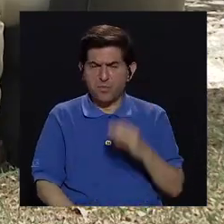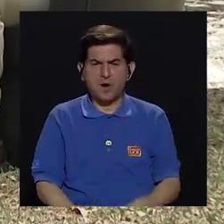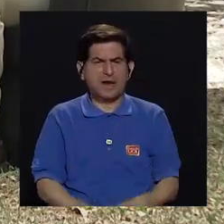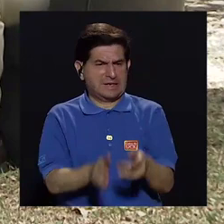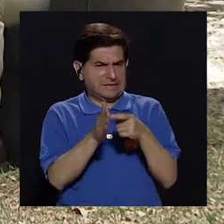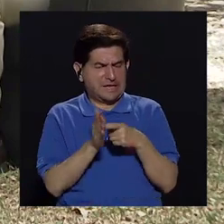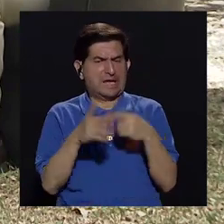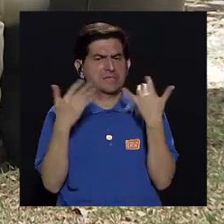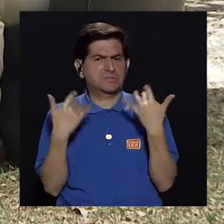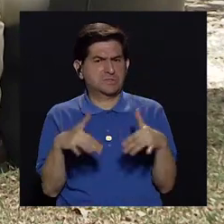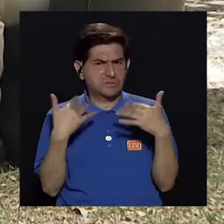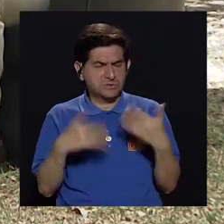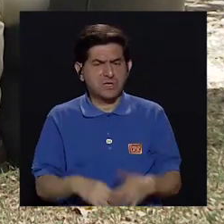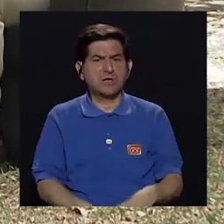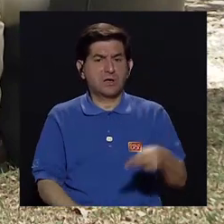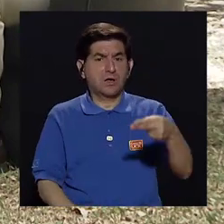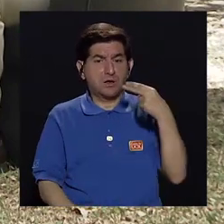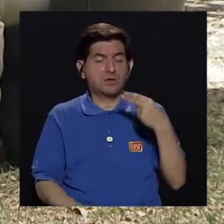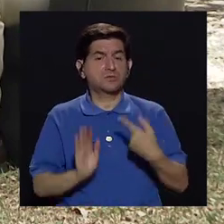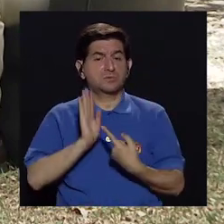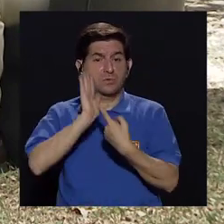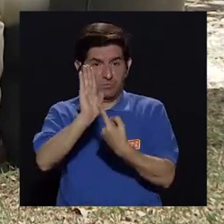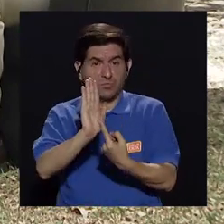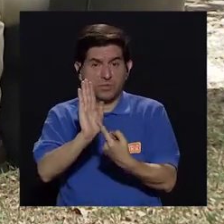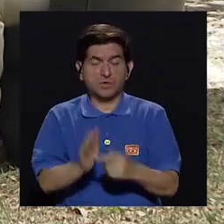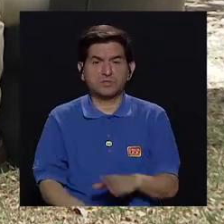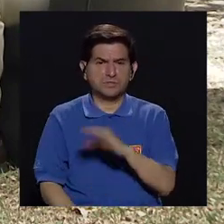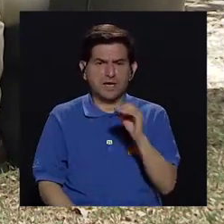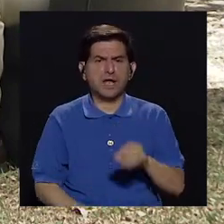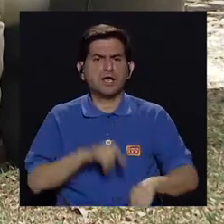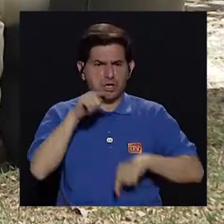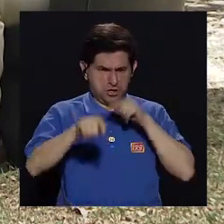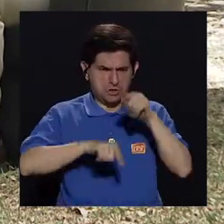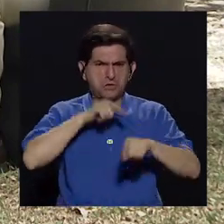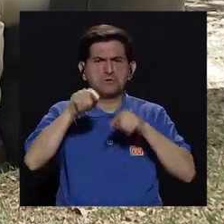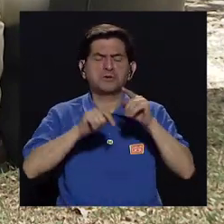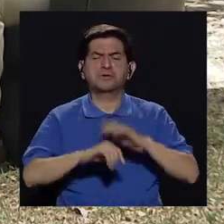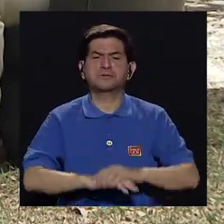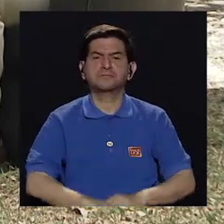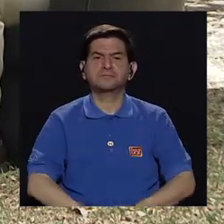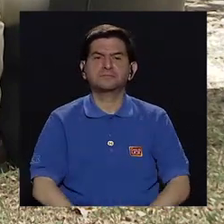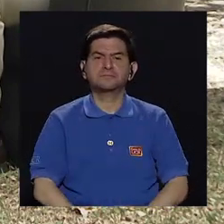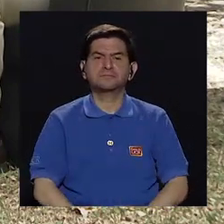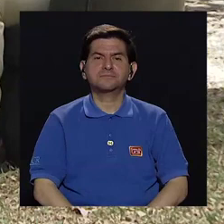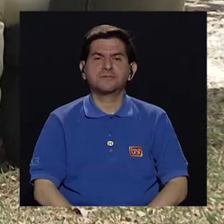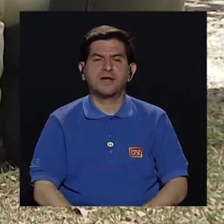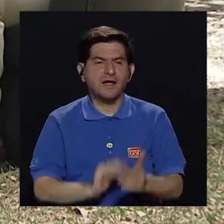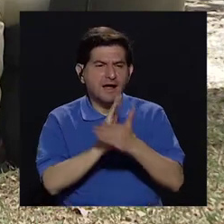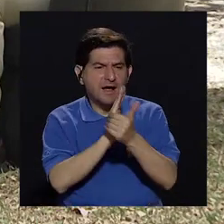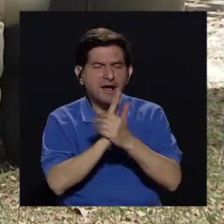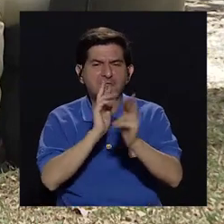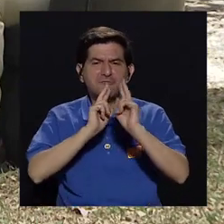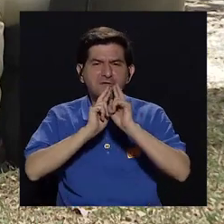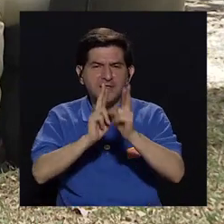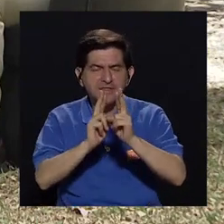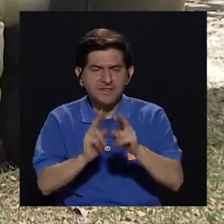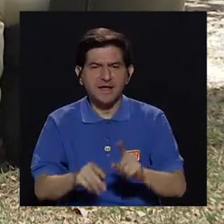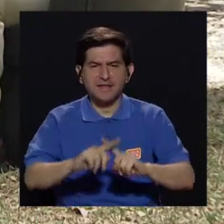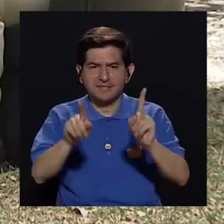altamente demandante, históricamente demandante y muy crítico, ¿verdad? Entonces, la capacidad de